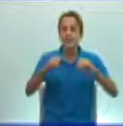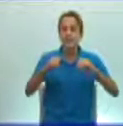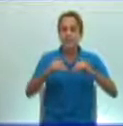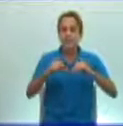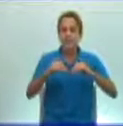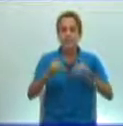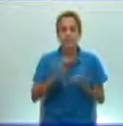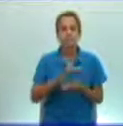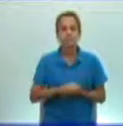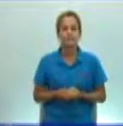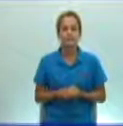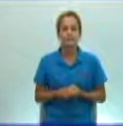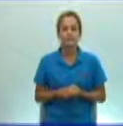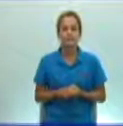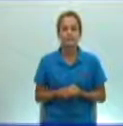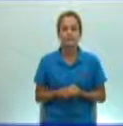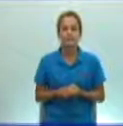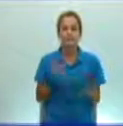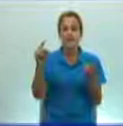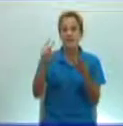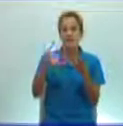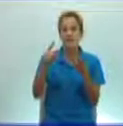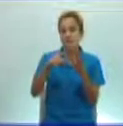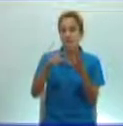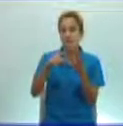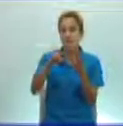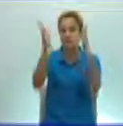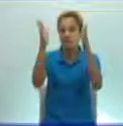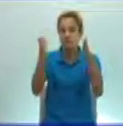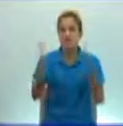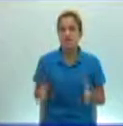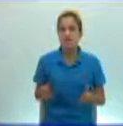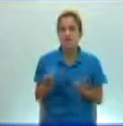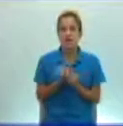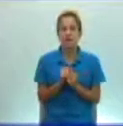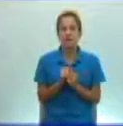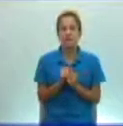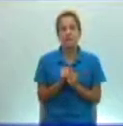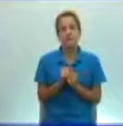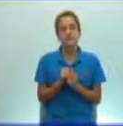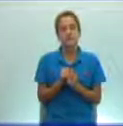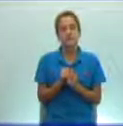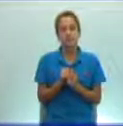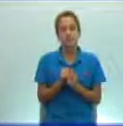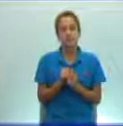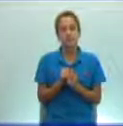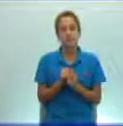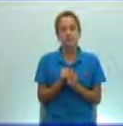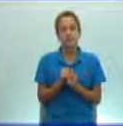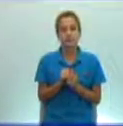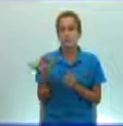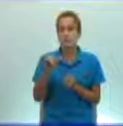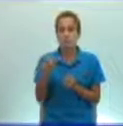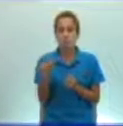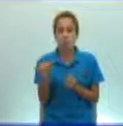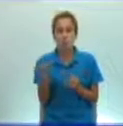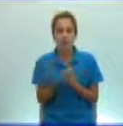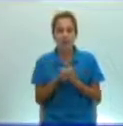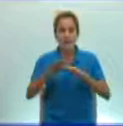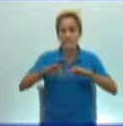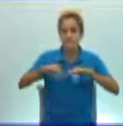sembró. Y en la tercera y última columna, M antes de P y B, fíjense que se repite la